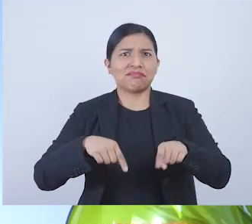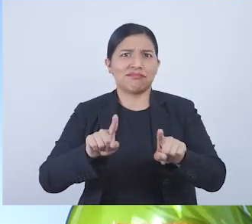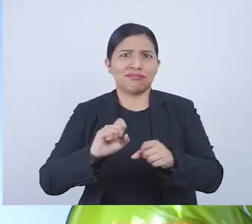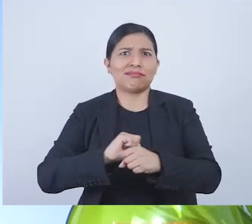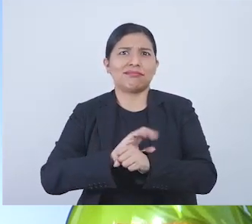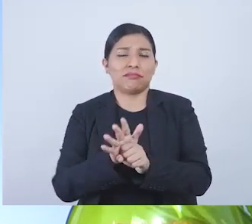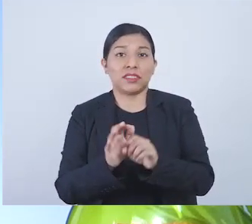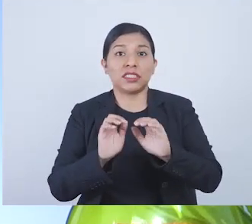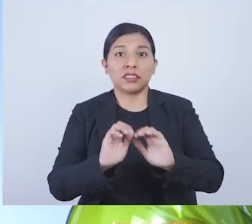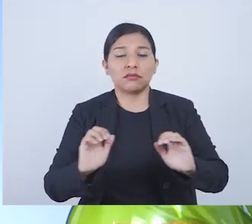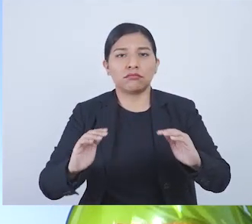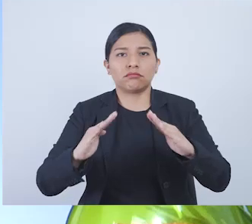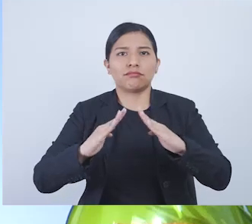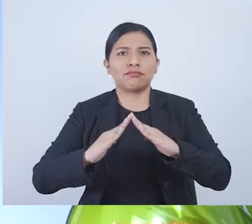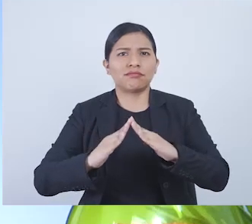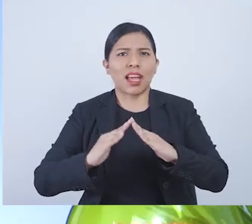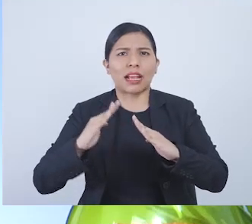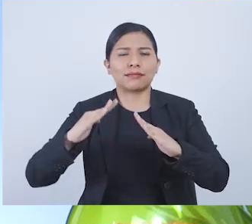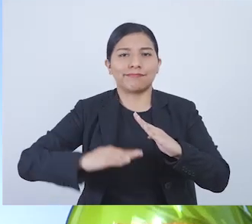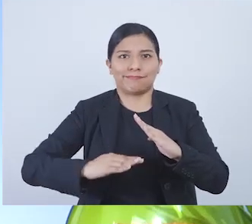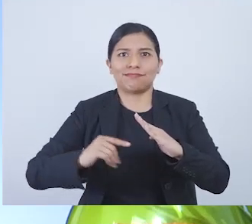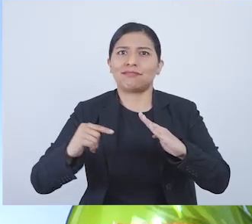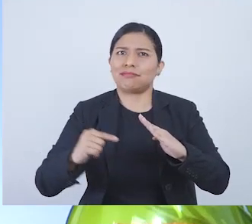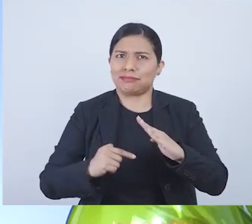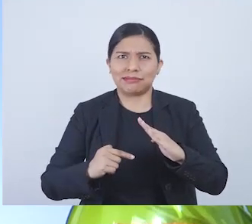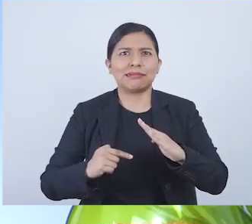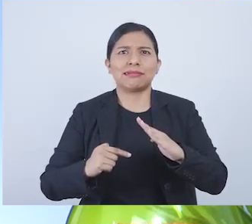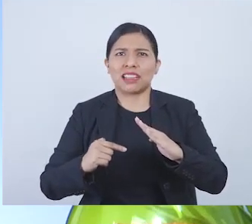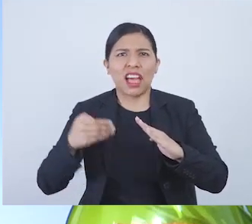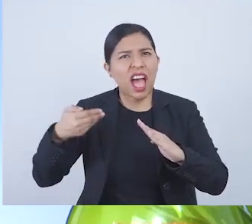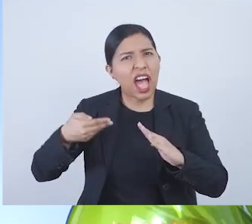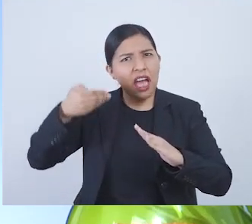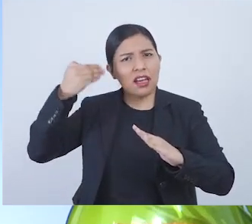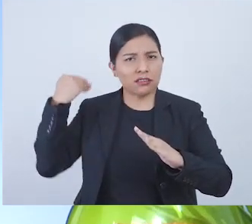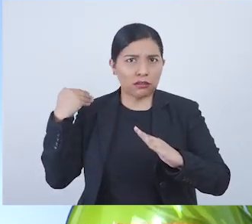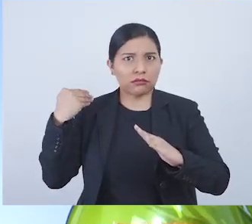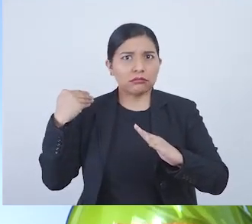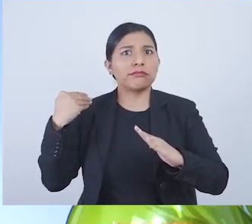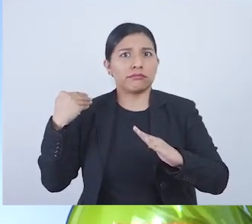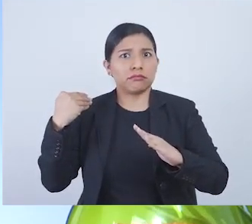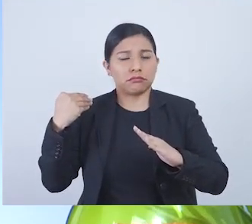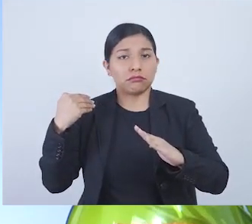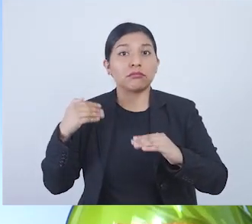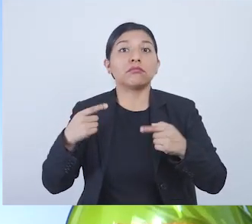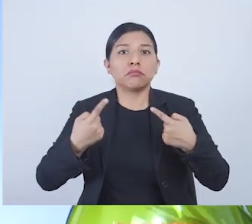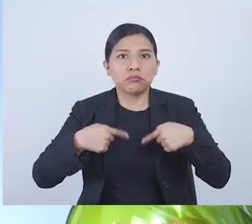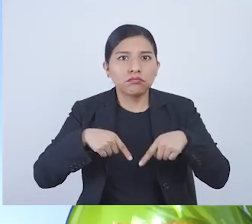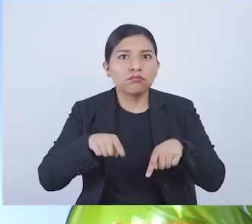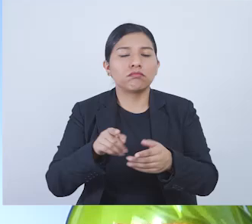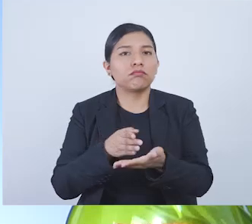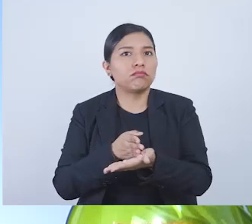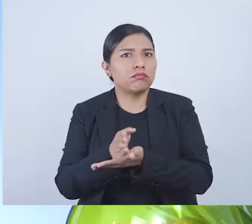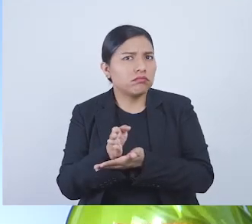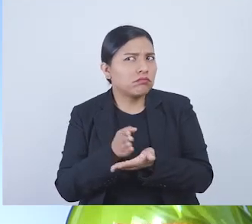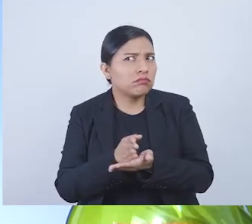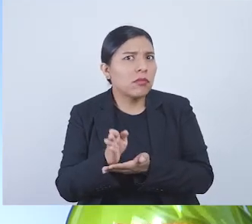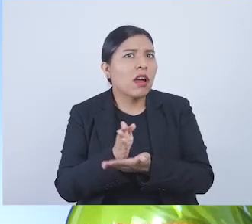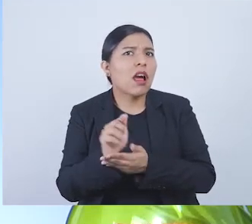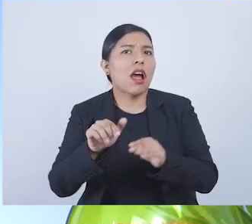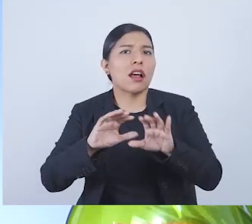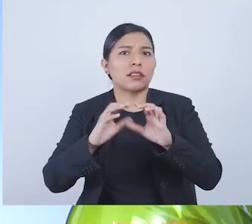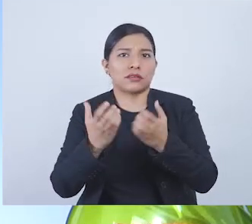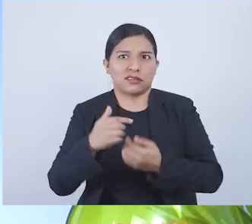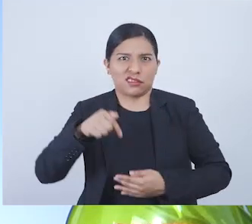que han estado en casa a lo largo de todo el año anterior y que han acudido a los recintos escolares de manera semipresencial